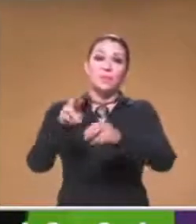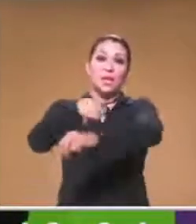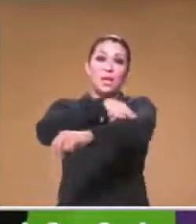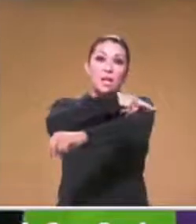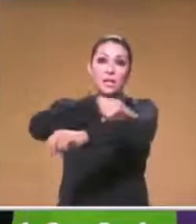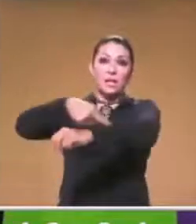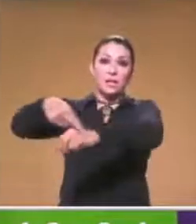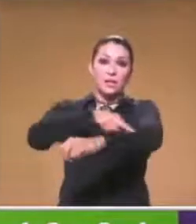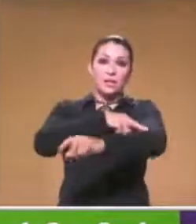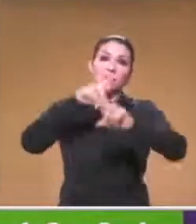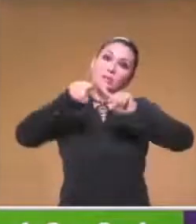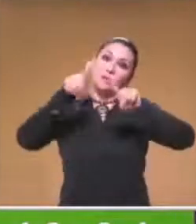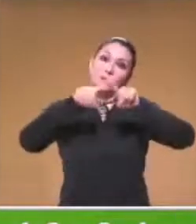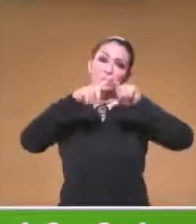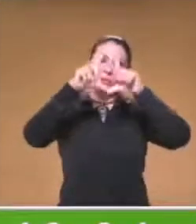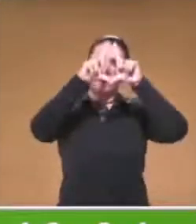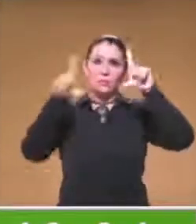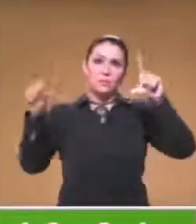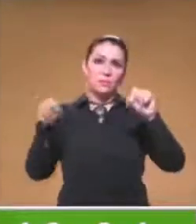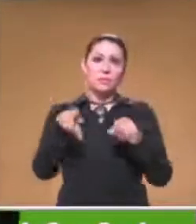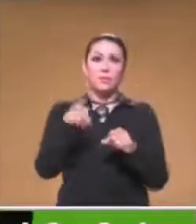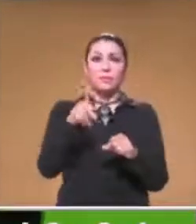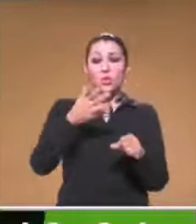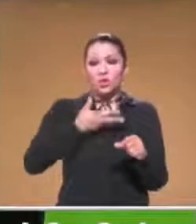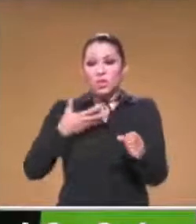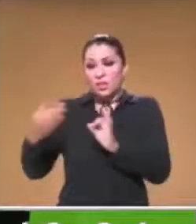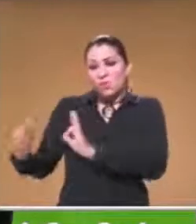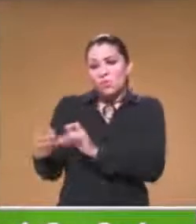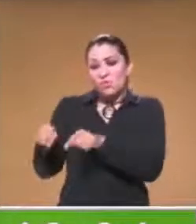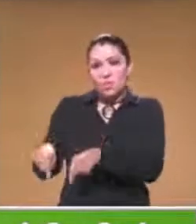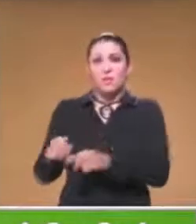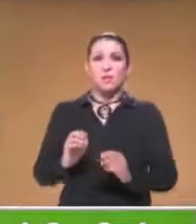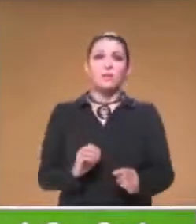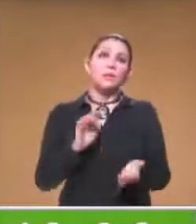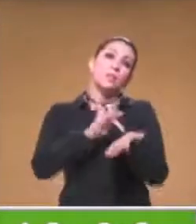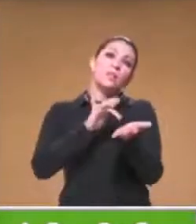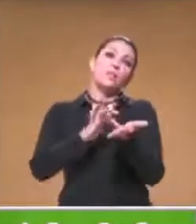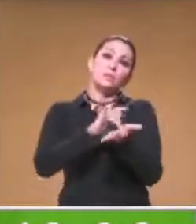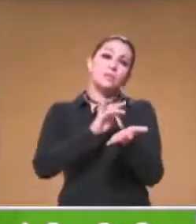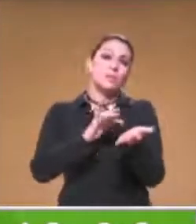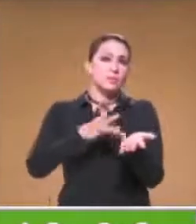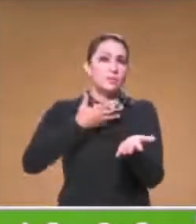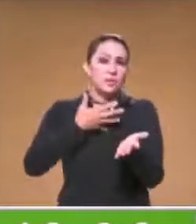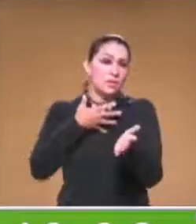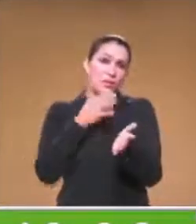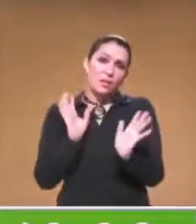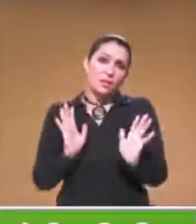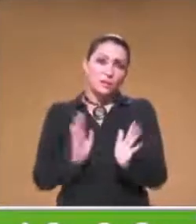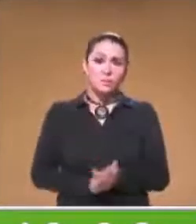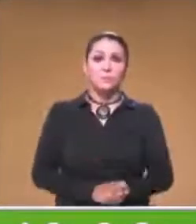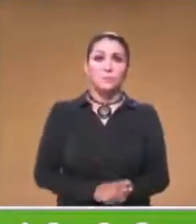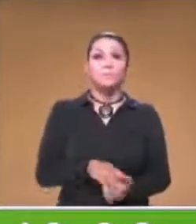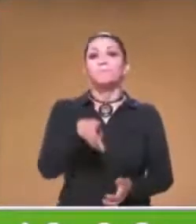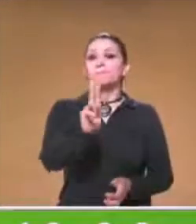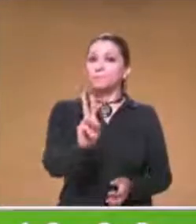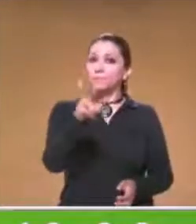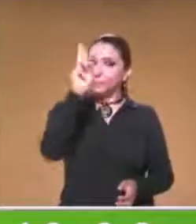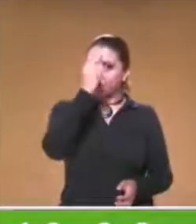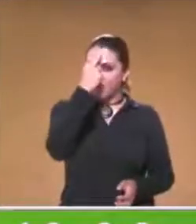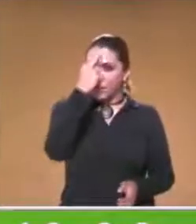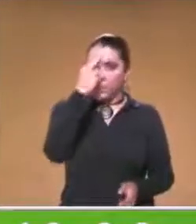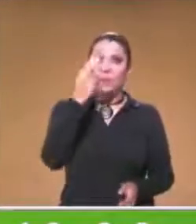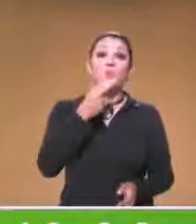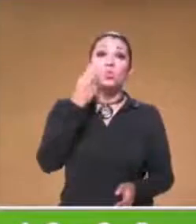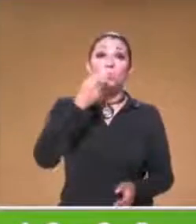márgenes, realmente el día de hoy no vamos a ver geometría, y nuestra calculadora para los procesos rápidos. Más sin embargo, recuerden,